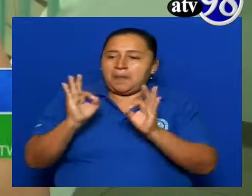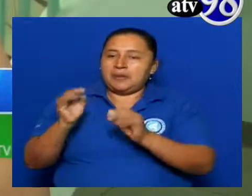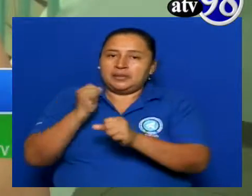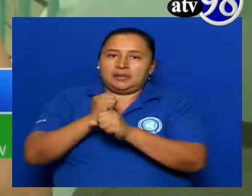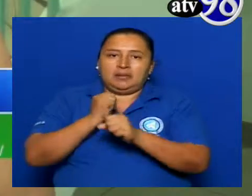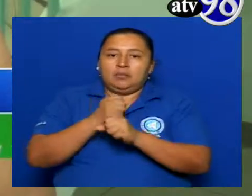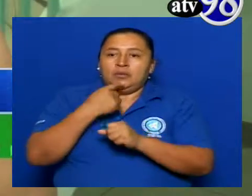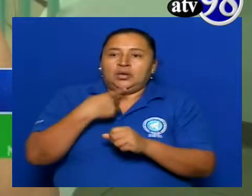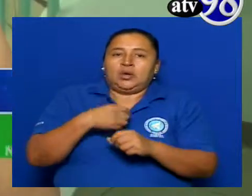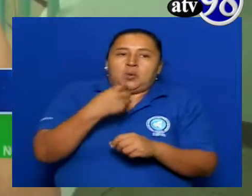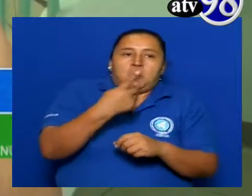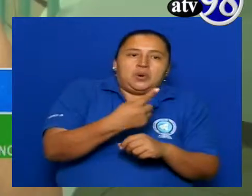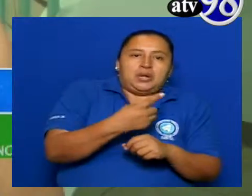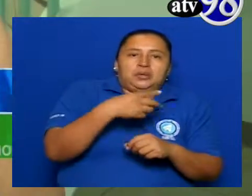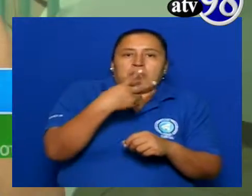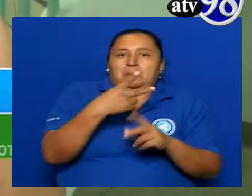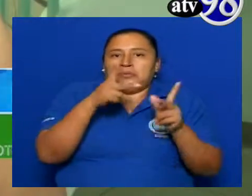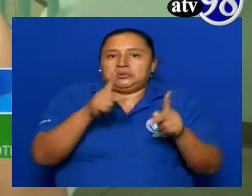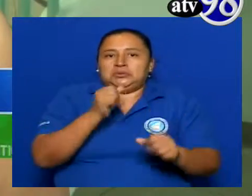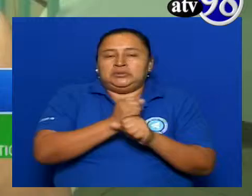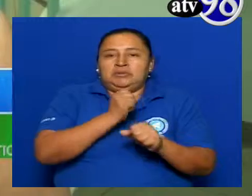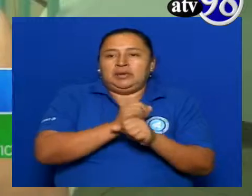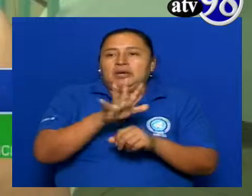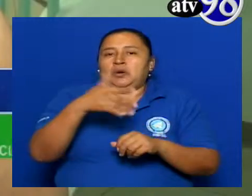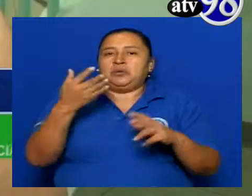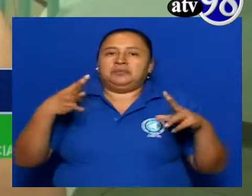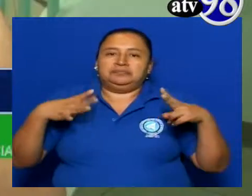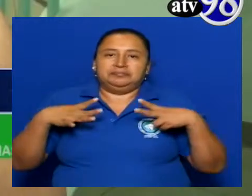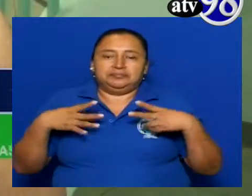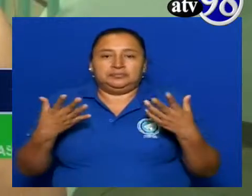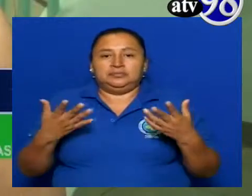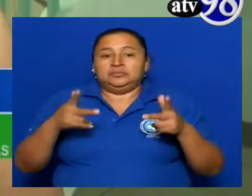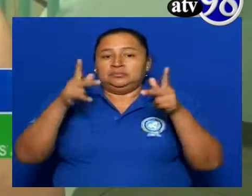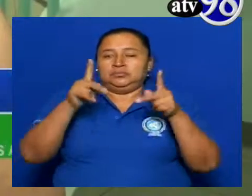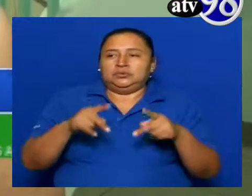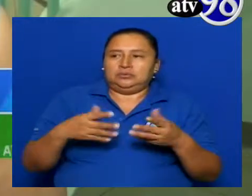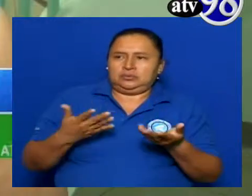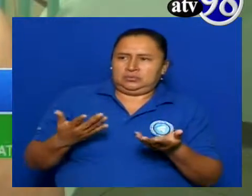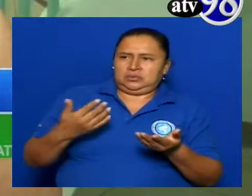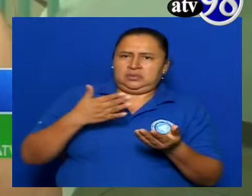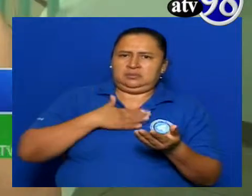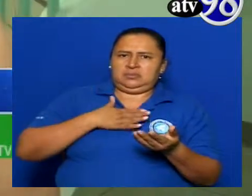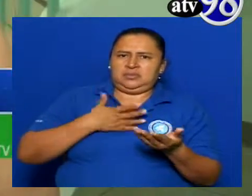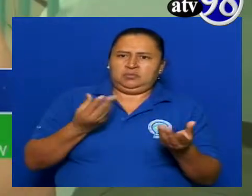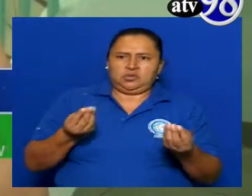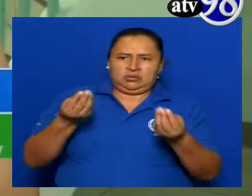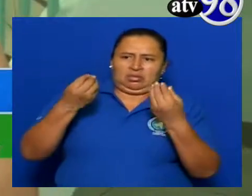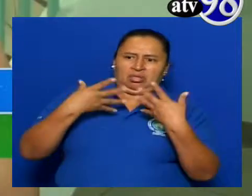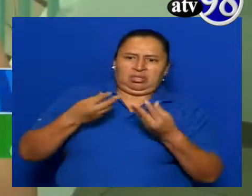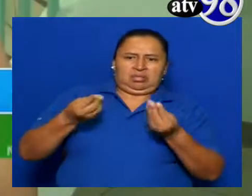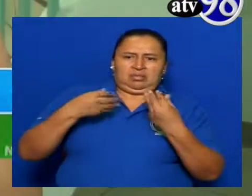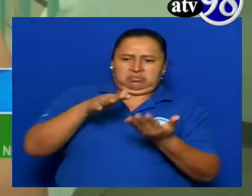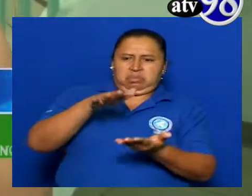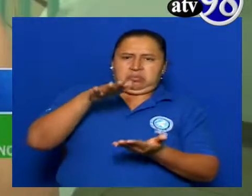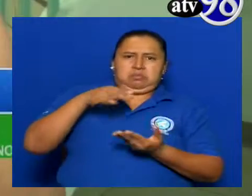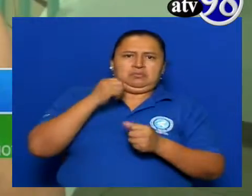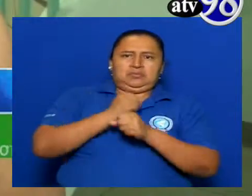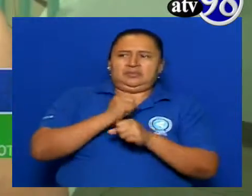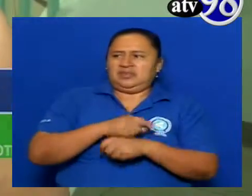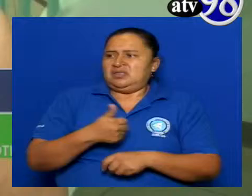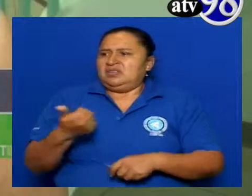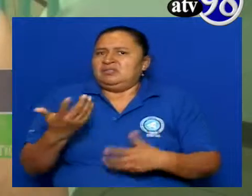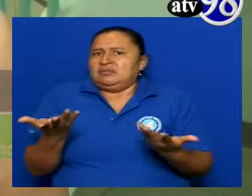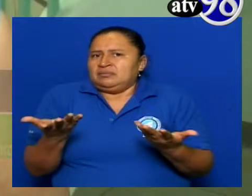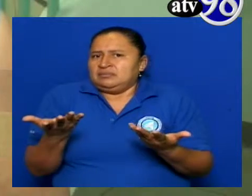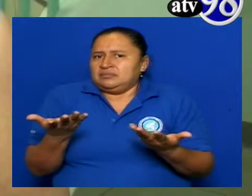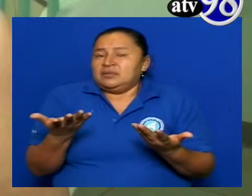recae el trabajo entre otros compañeros. Entonces, el compañero que tiene la par dice, oh, a mí me están dando demasiada responsabilidad, ¿y qué pasó con este?